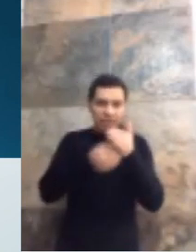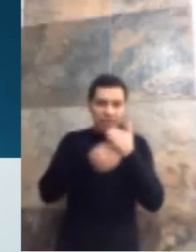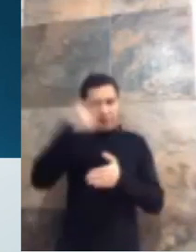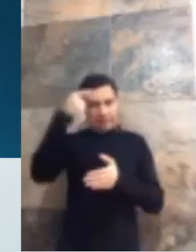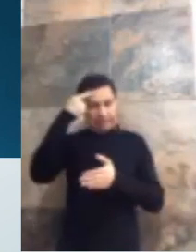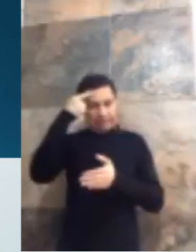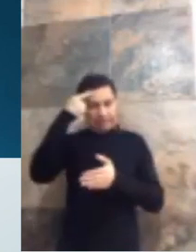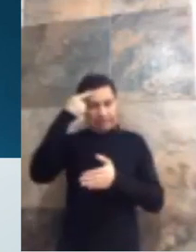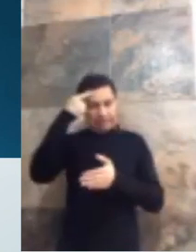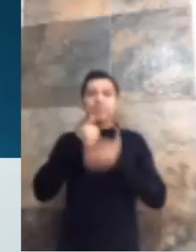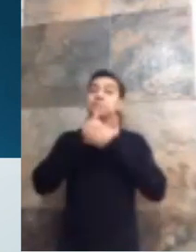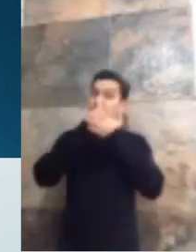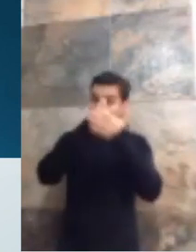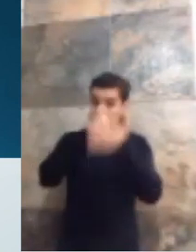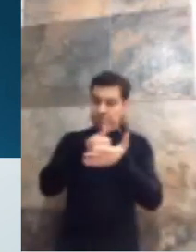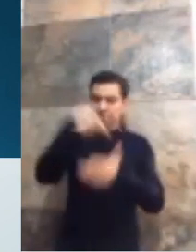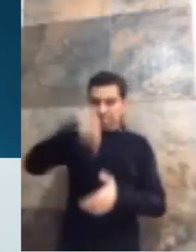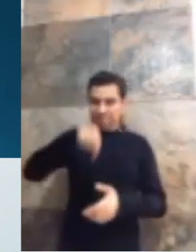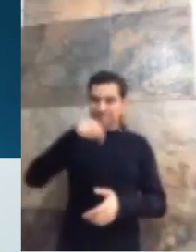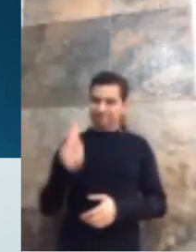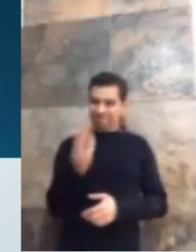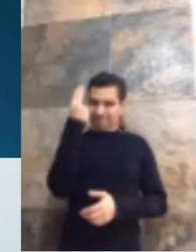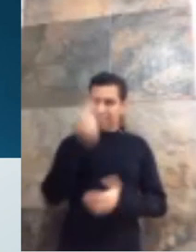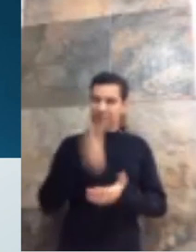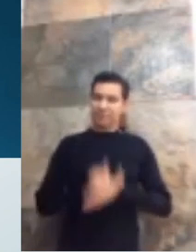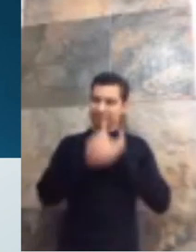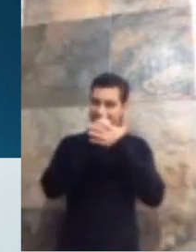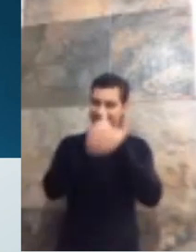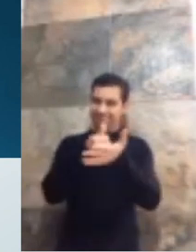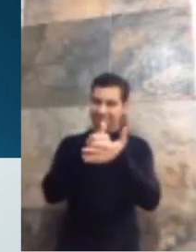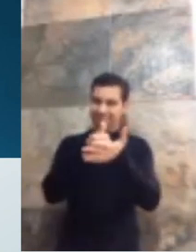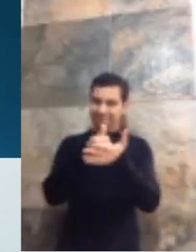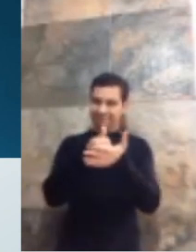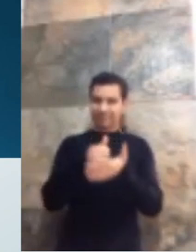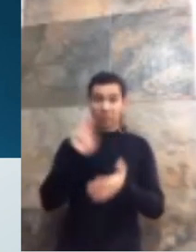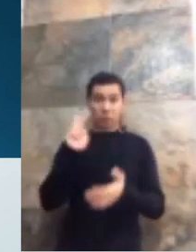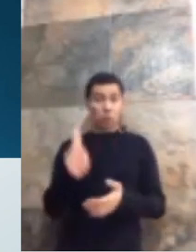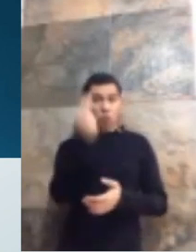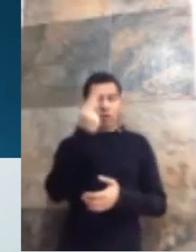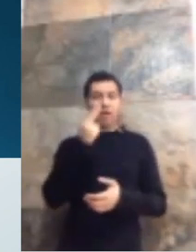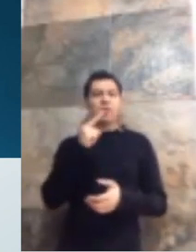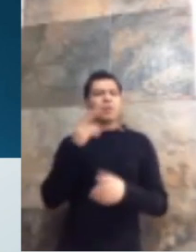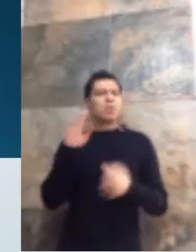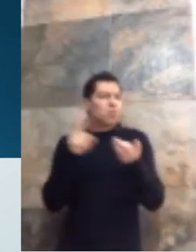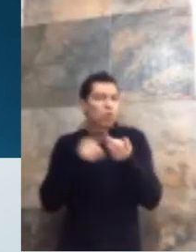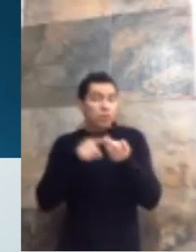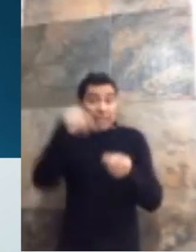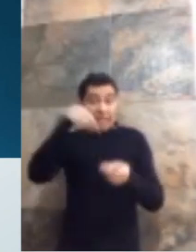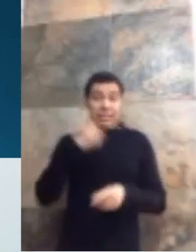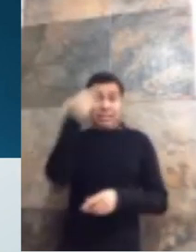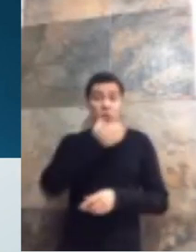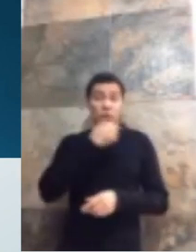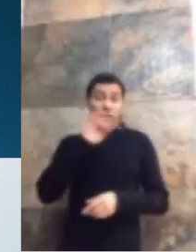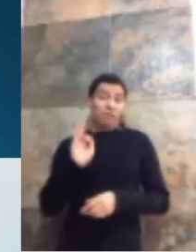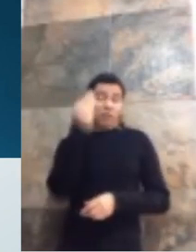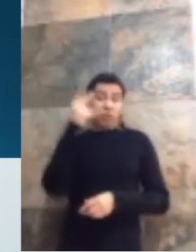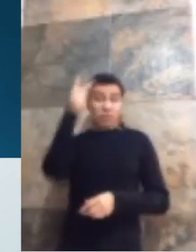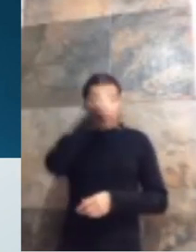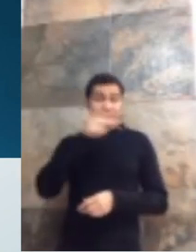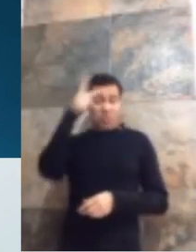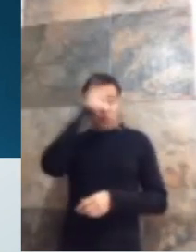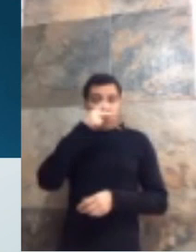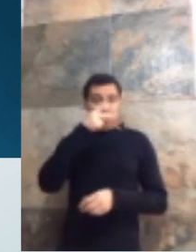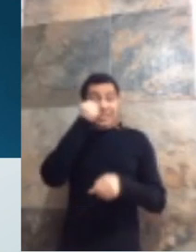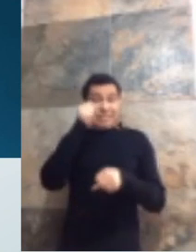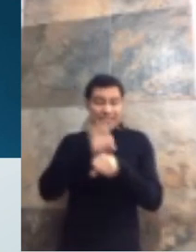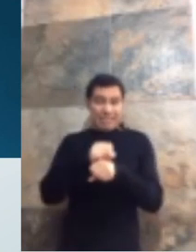Está en colaboración con la Facultad de Psicología y la Secretaría de Salud. La Facultad de